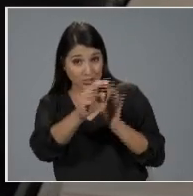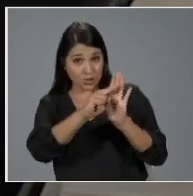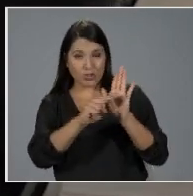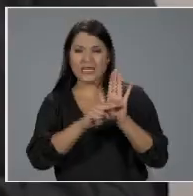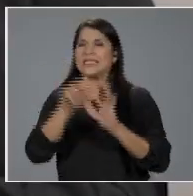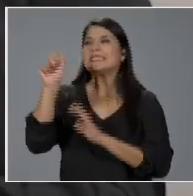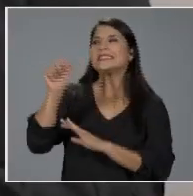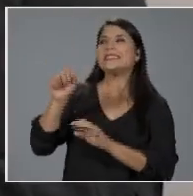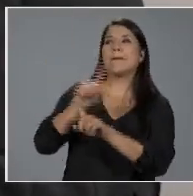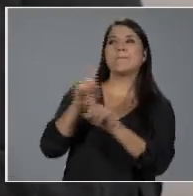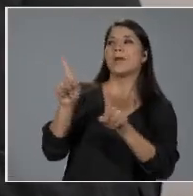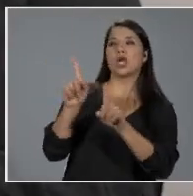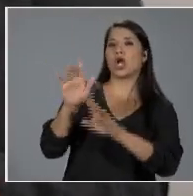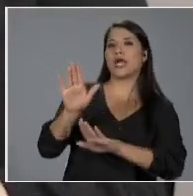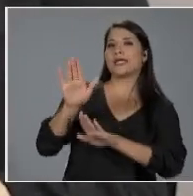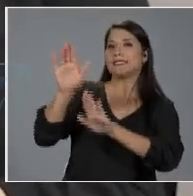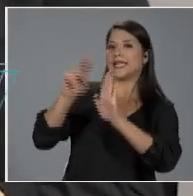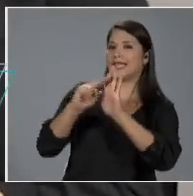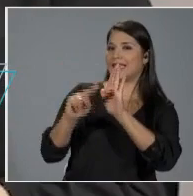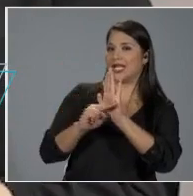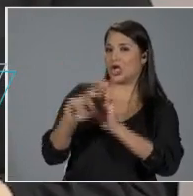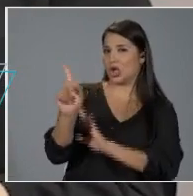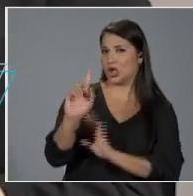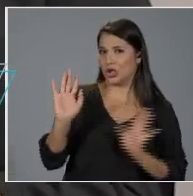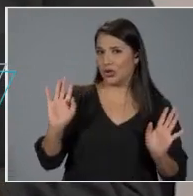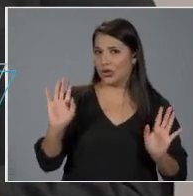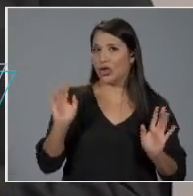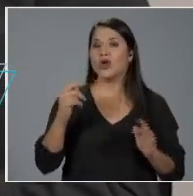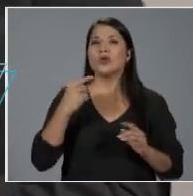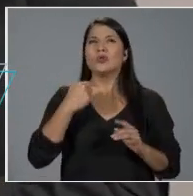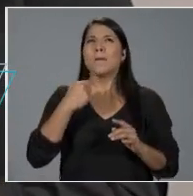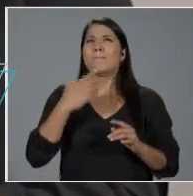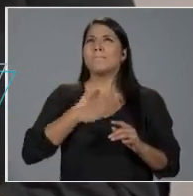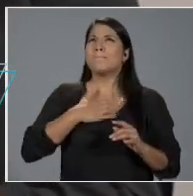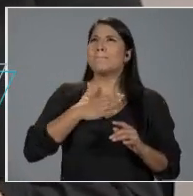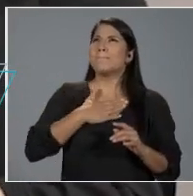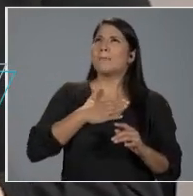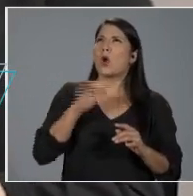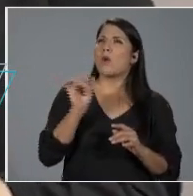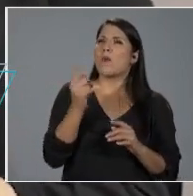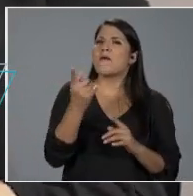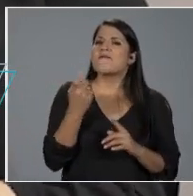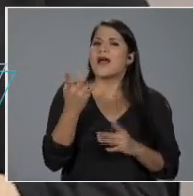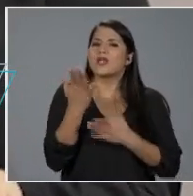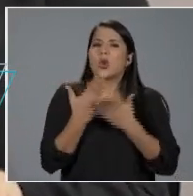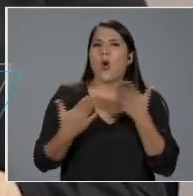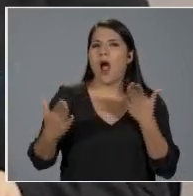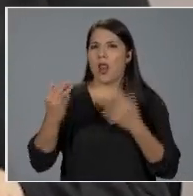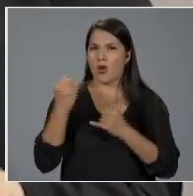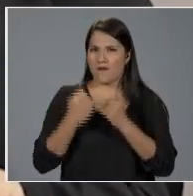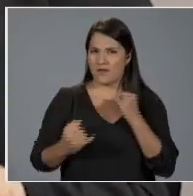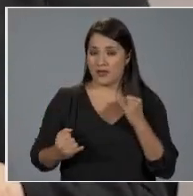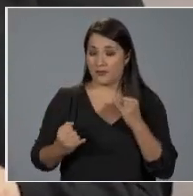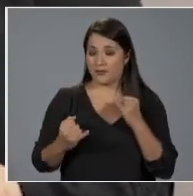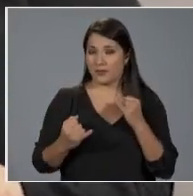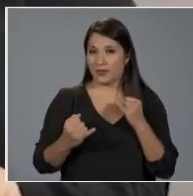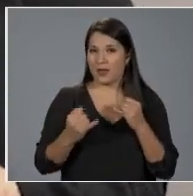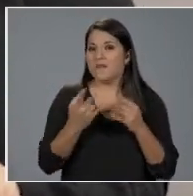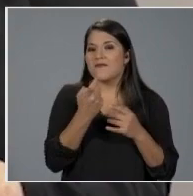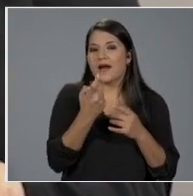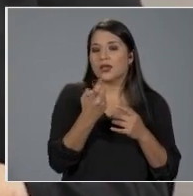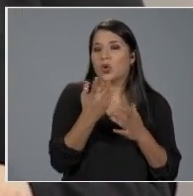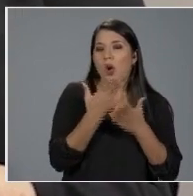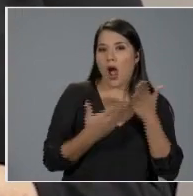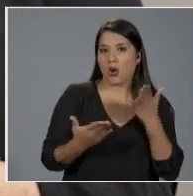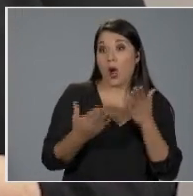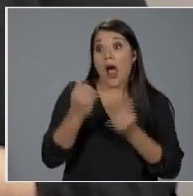con excelentes notas, digámoslo así. Digamos, a mí me quedó algo faltando. Tal vez al final fue un poco más